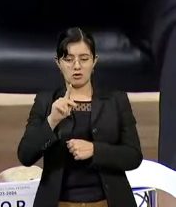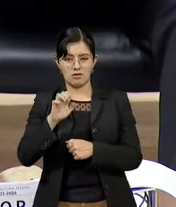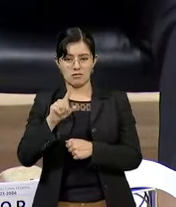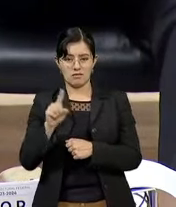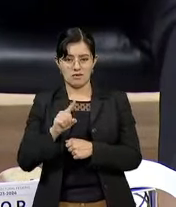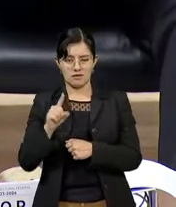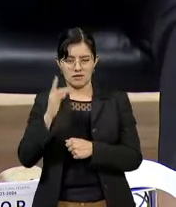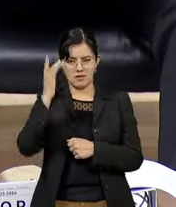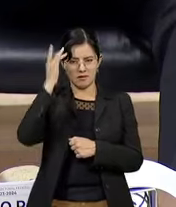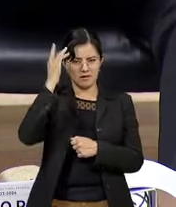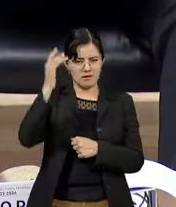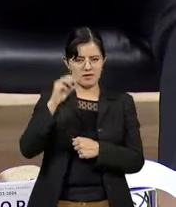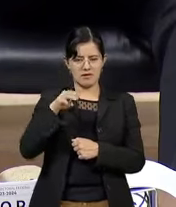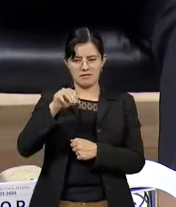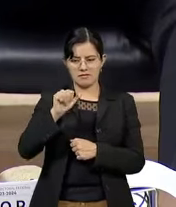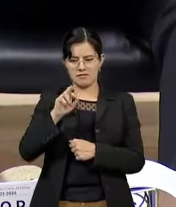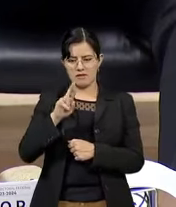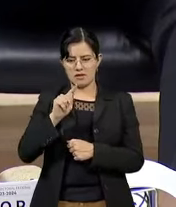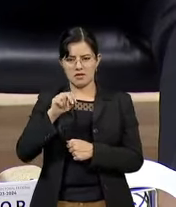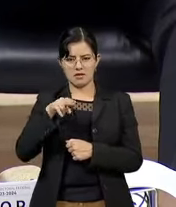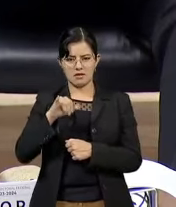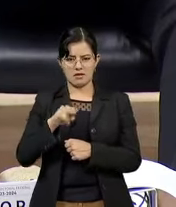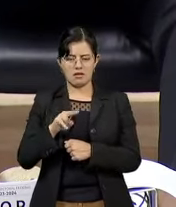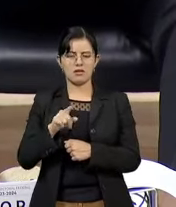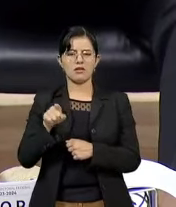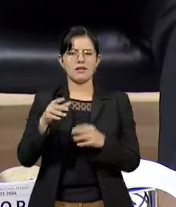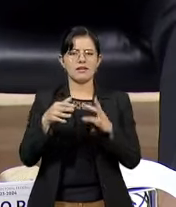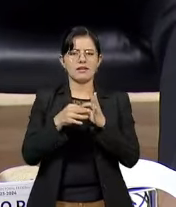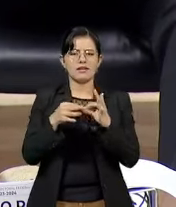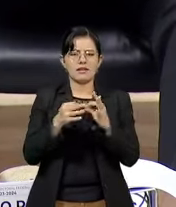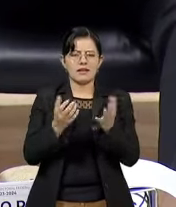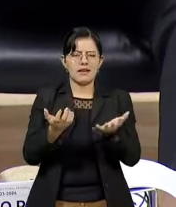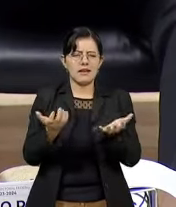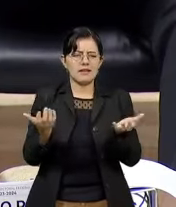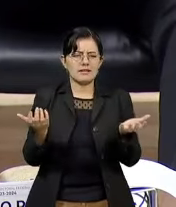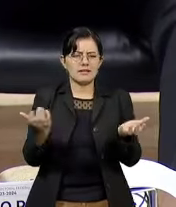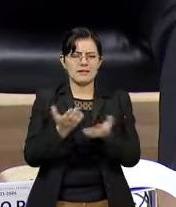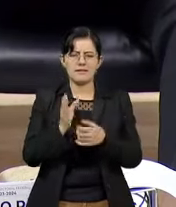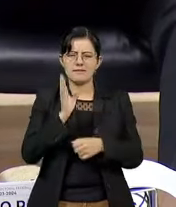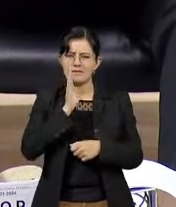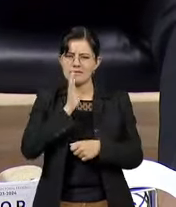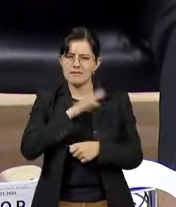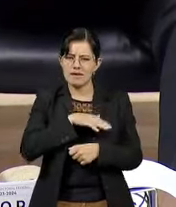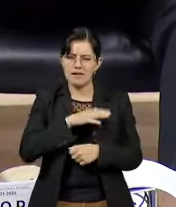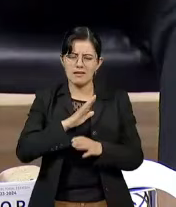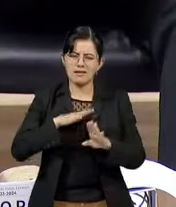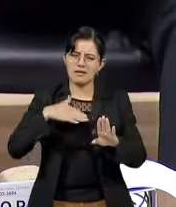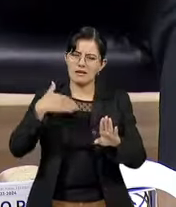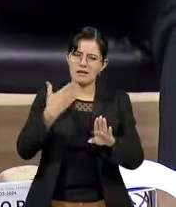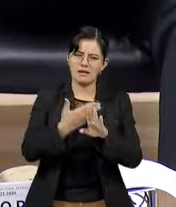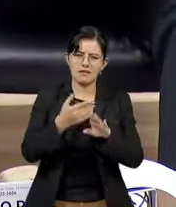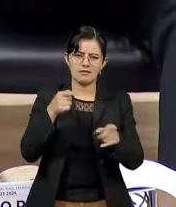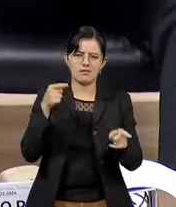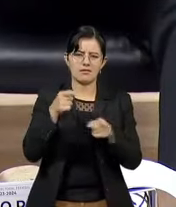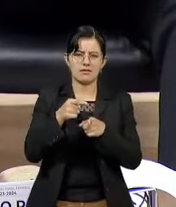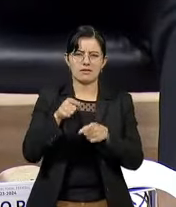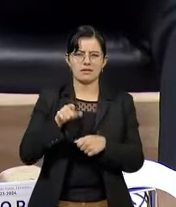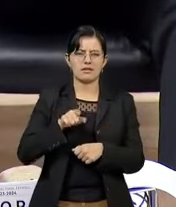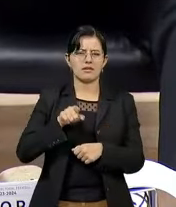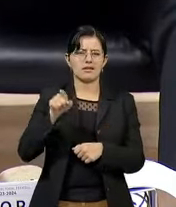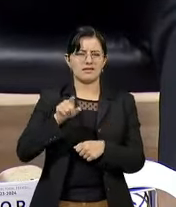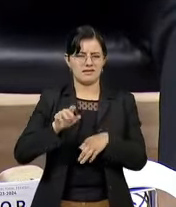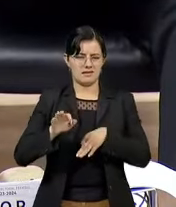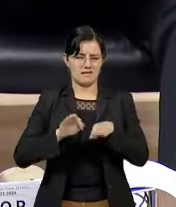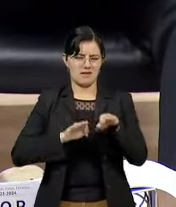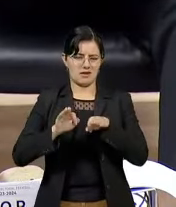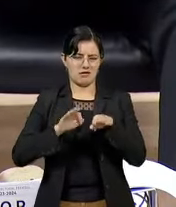desafortunadas imprudente insensible torpe facciosa atacando a un funcionario